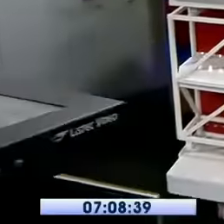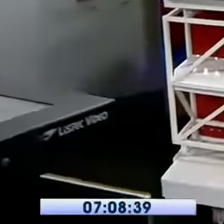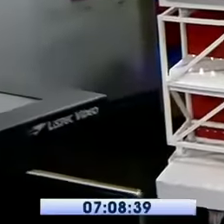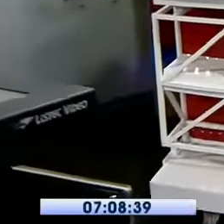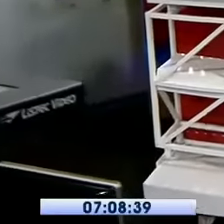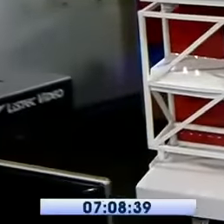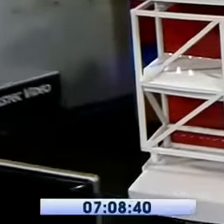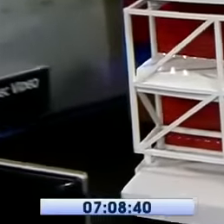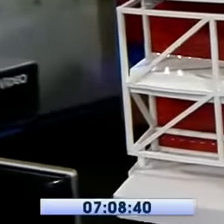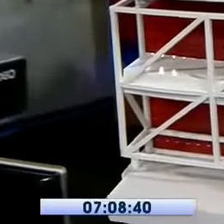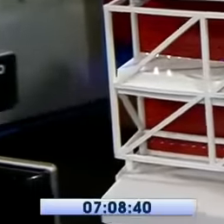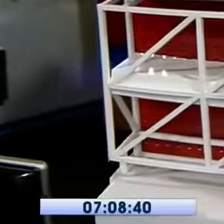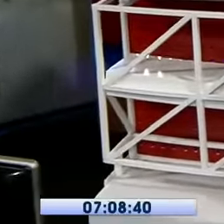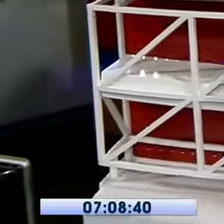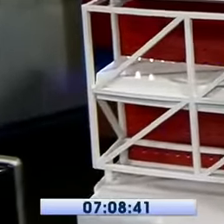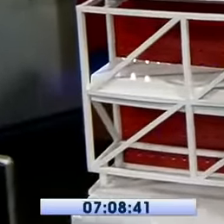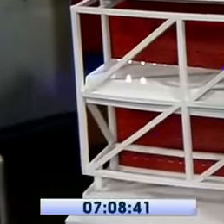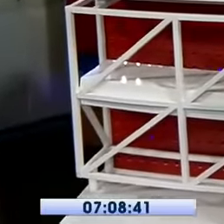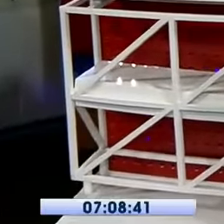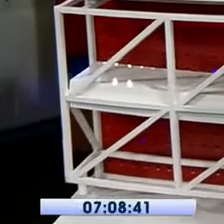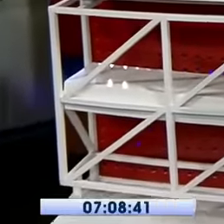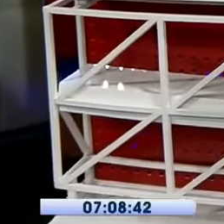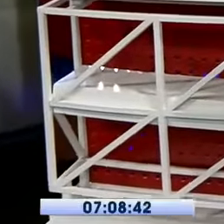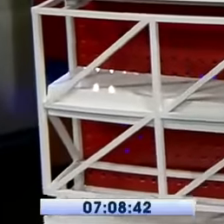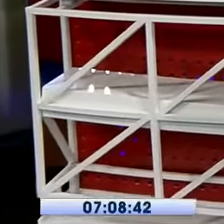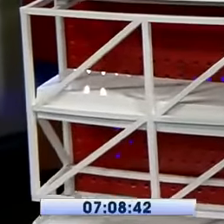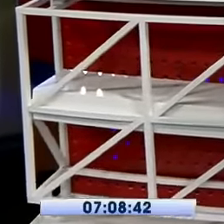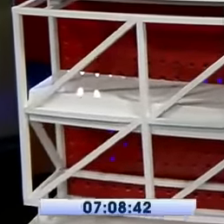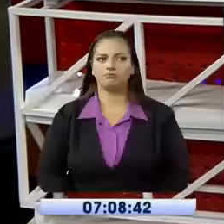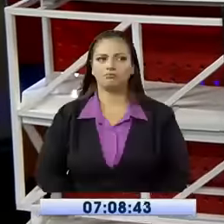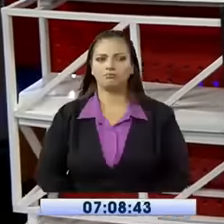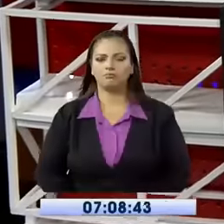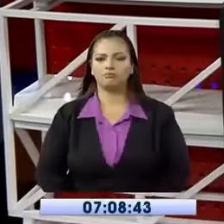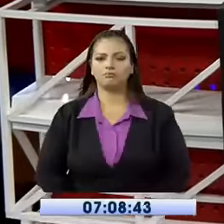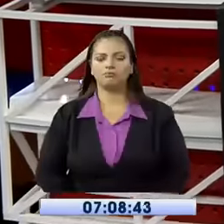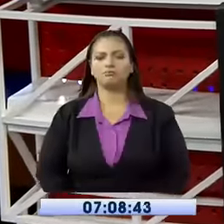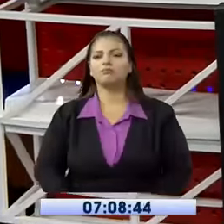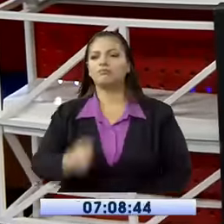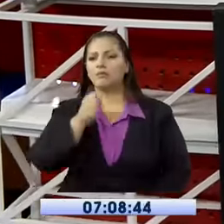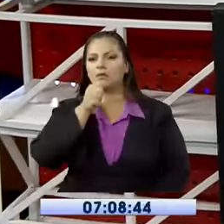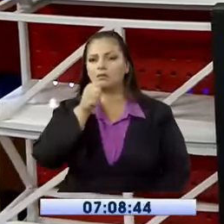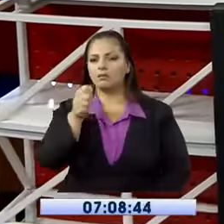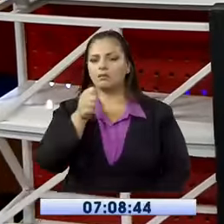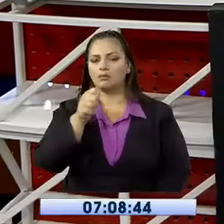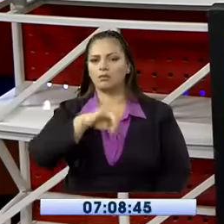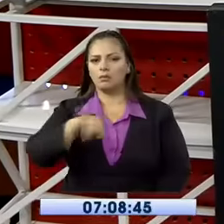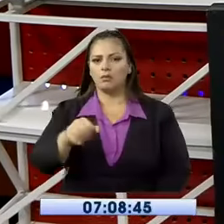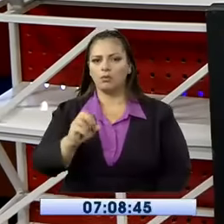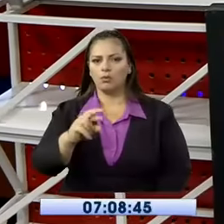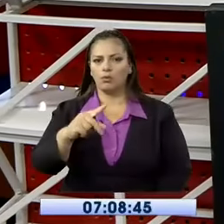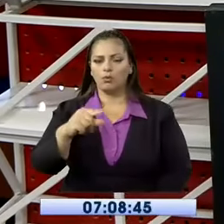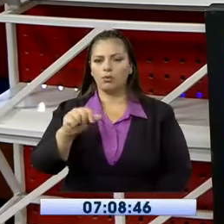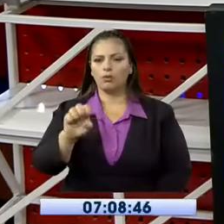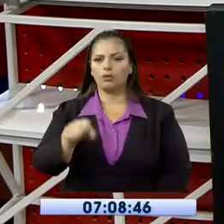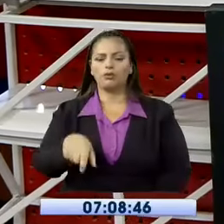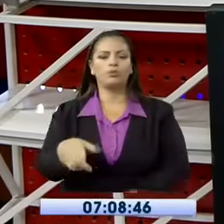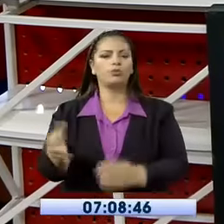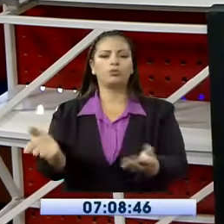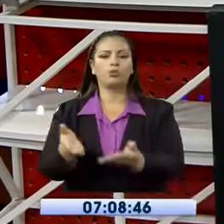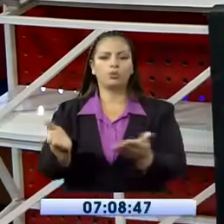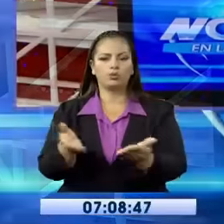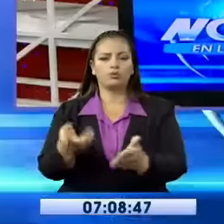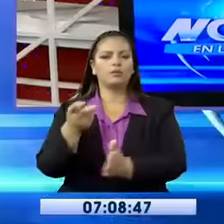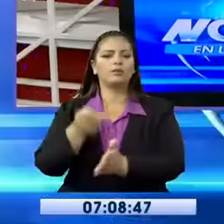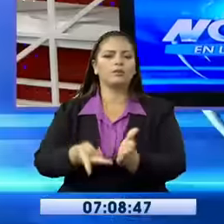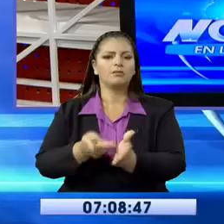ah bueno momento de salir de estudio Claro que sí vamos a hacer contacto con Jorge Salazar para que nos diga dónde se encuentra y queé nos Reporta